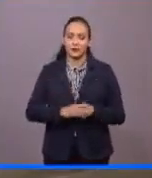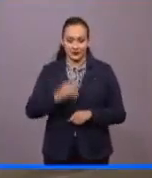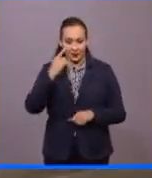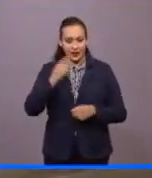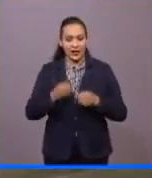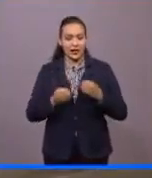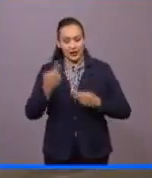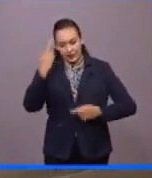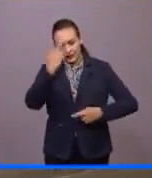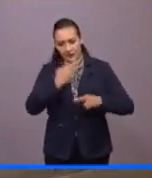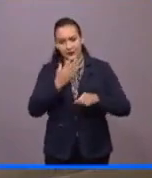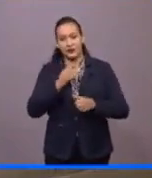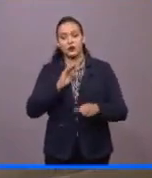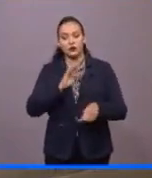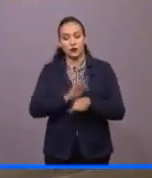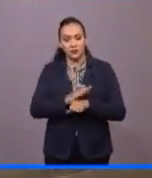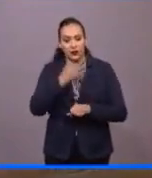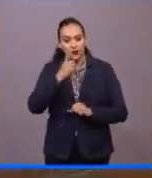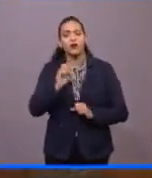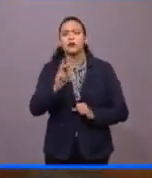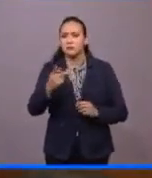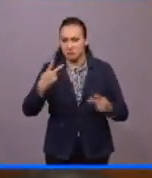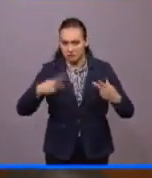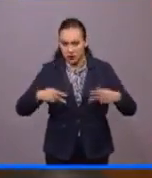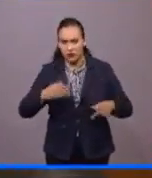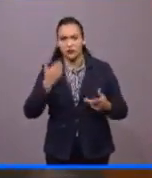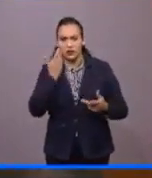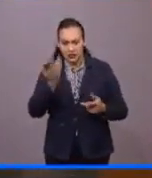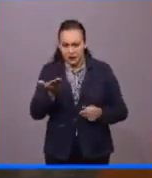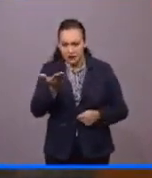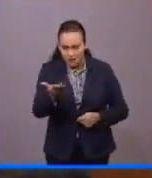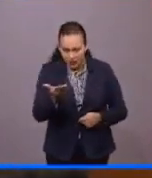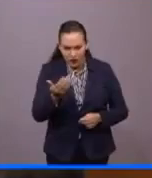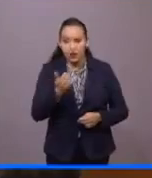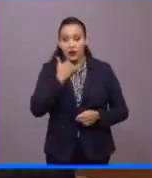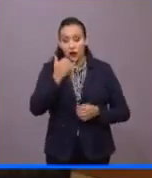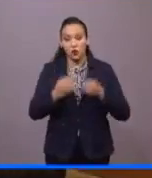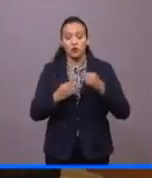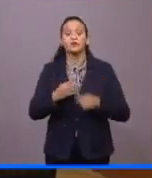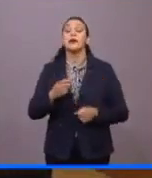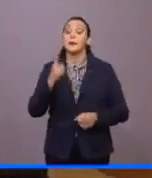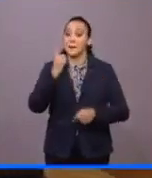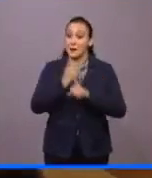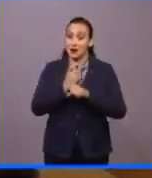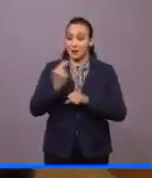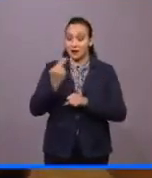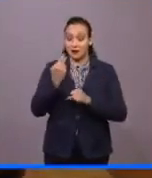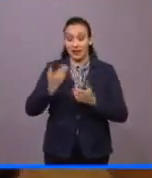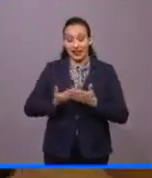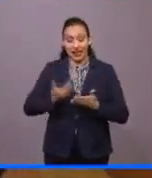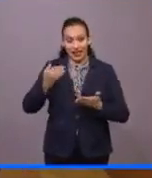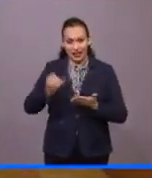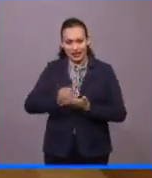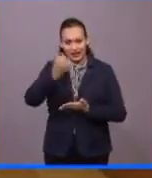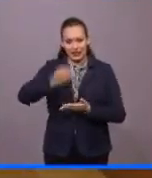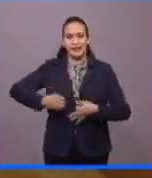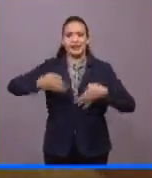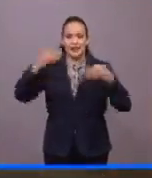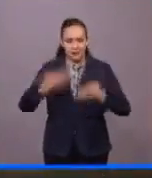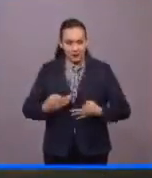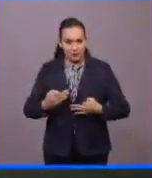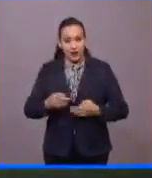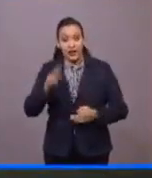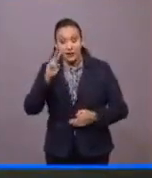amparo, estableció que para reclamar el error judicial en materia penal debe existir una sentencia firme y